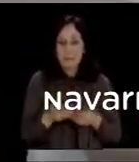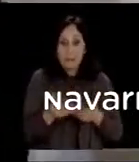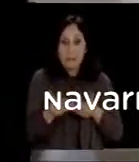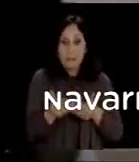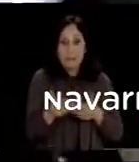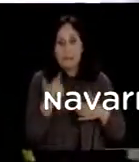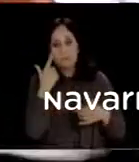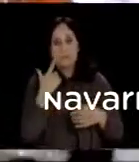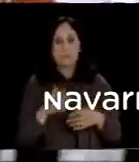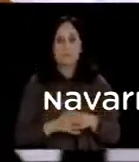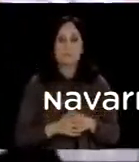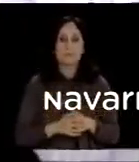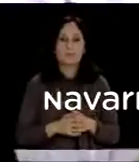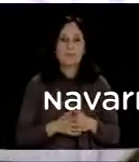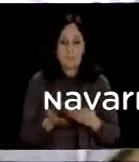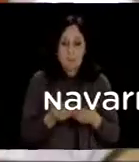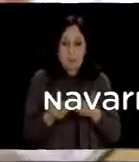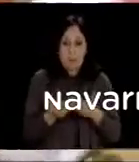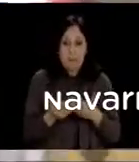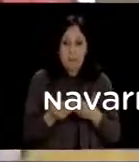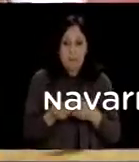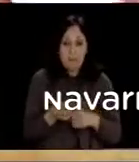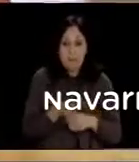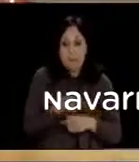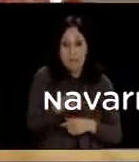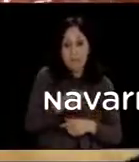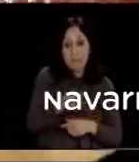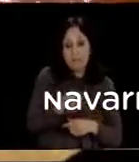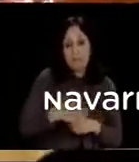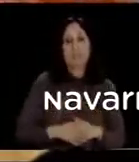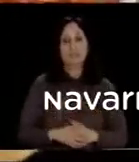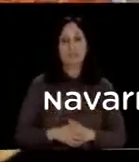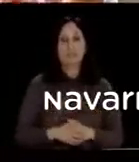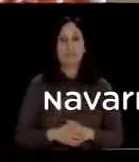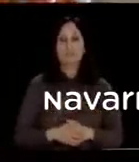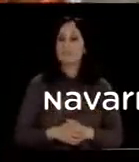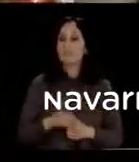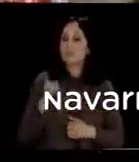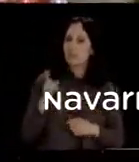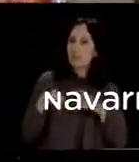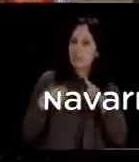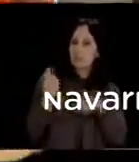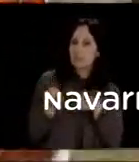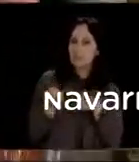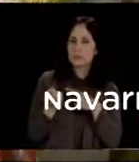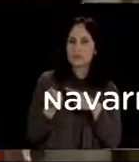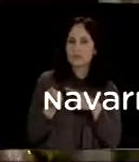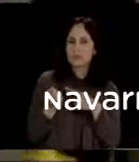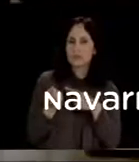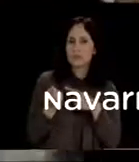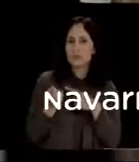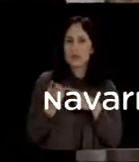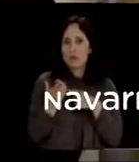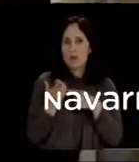ahí va. Ya en un poco rato empezamos aquí a freír. ¿Eh? Hay que decir que luego toda la gente que venga va a tener